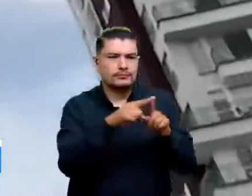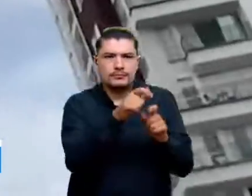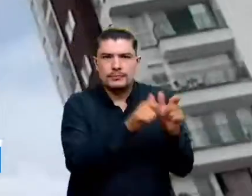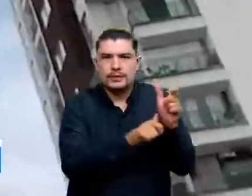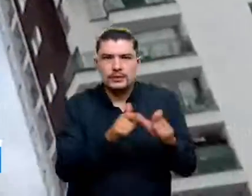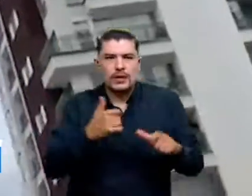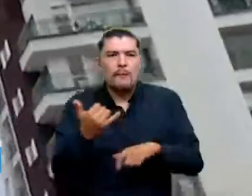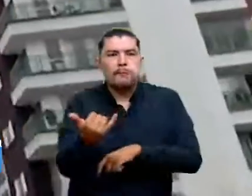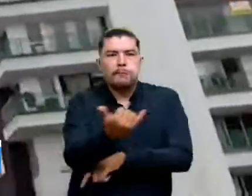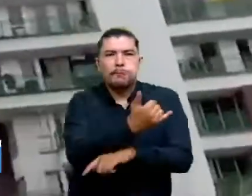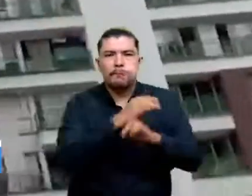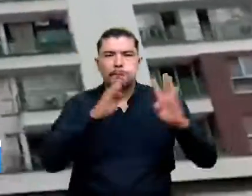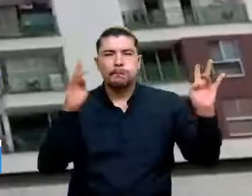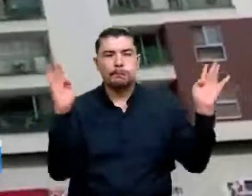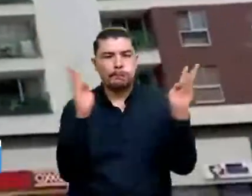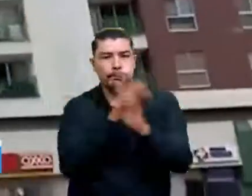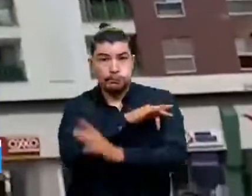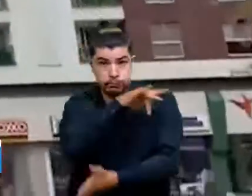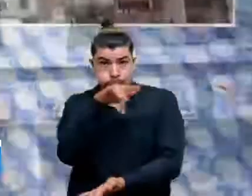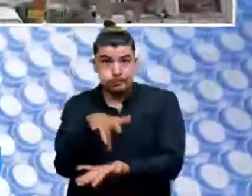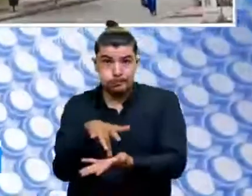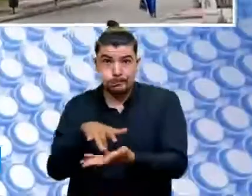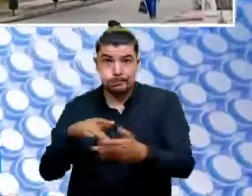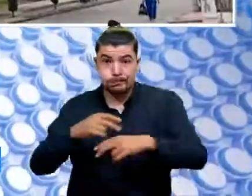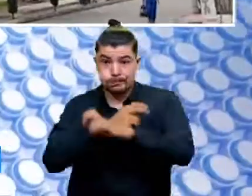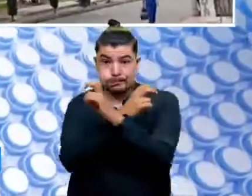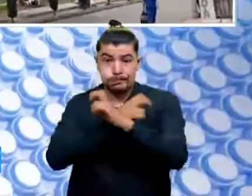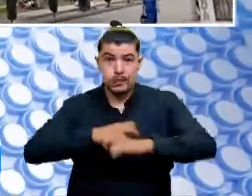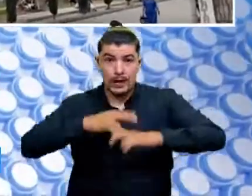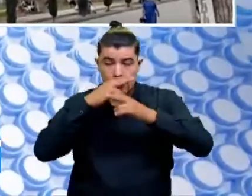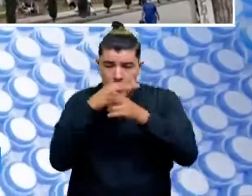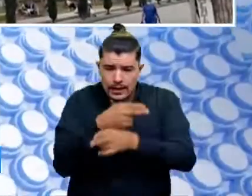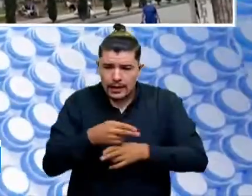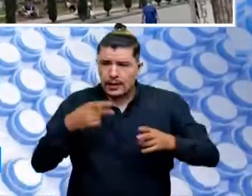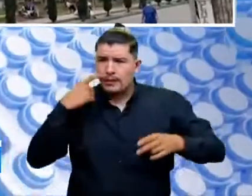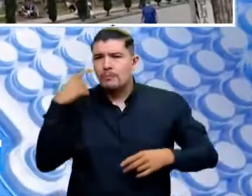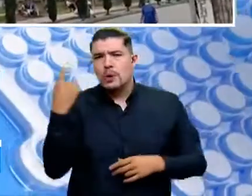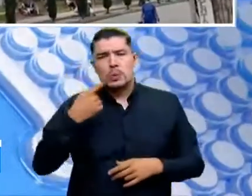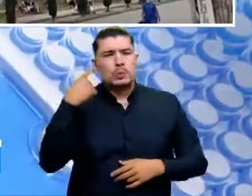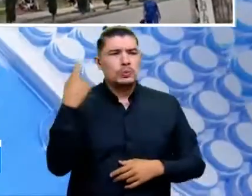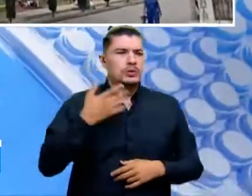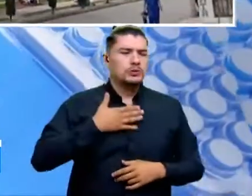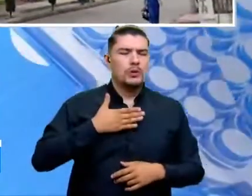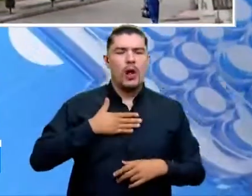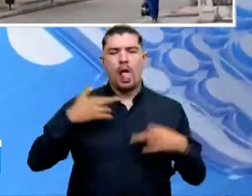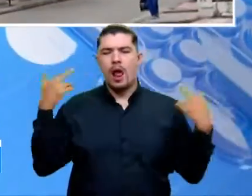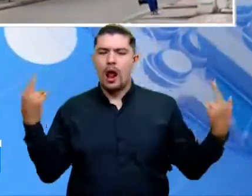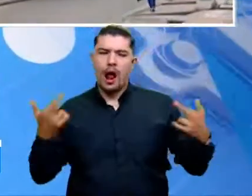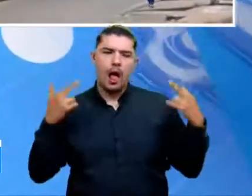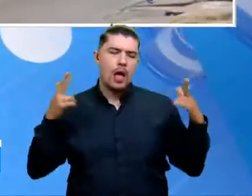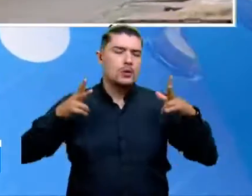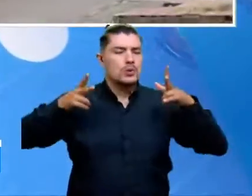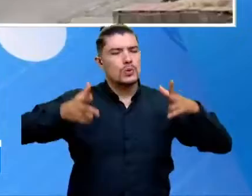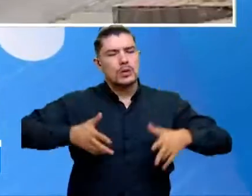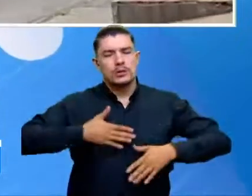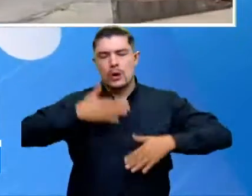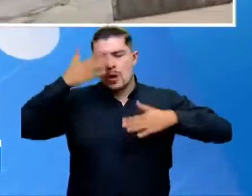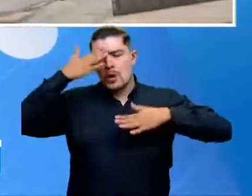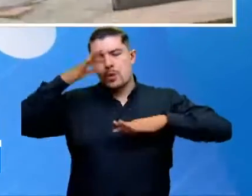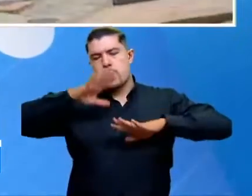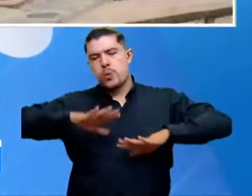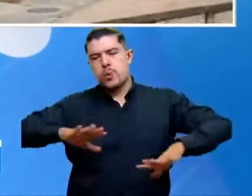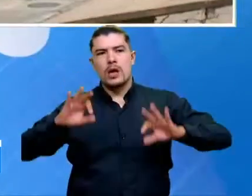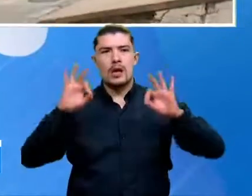transeúntes que vienen incluso acá en el Parque de los Niños en busca de un rato de recreación y esparcimiento, pero lo que encuentran